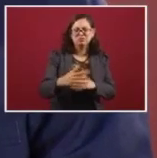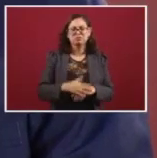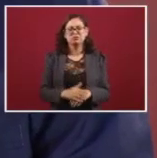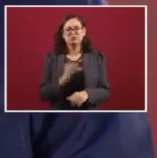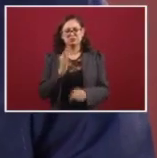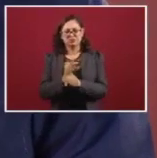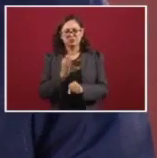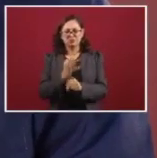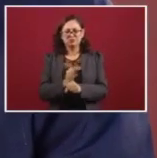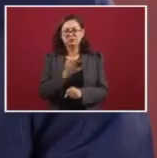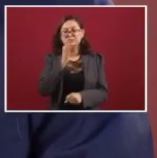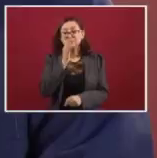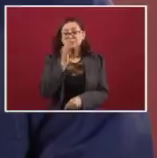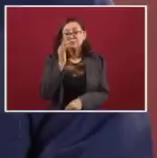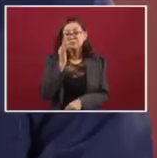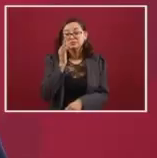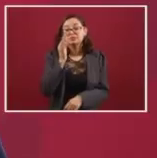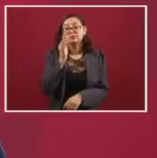y